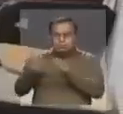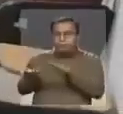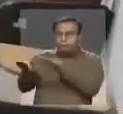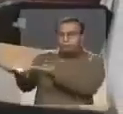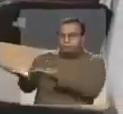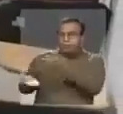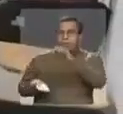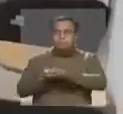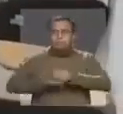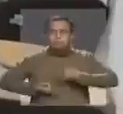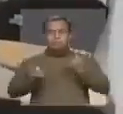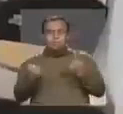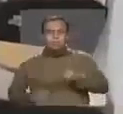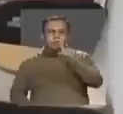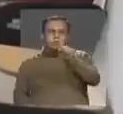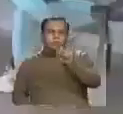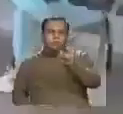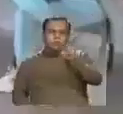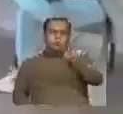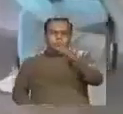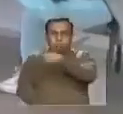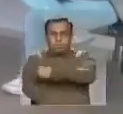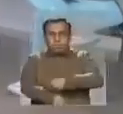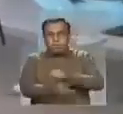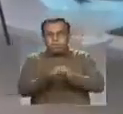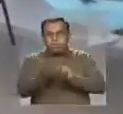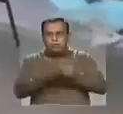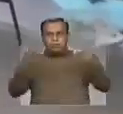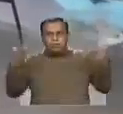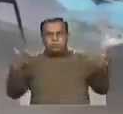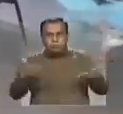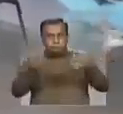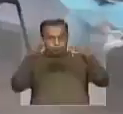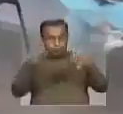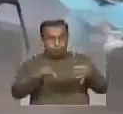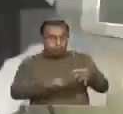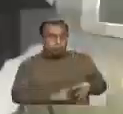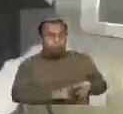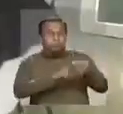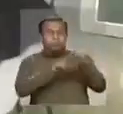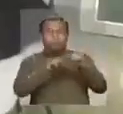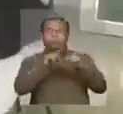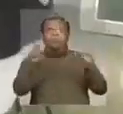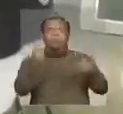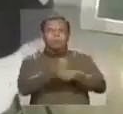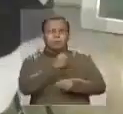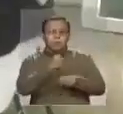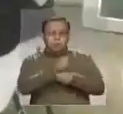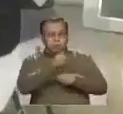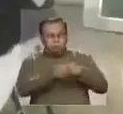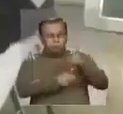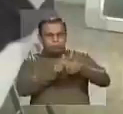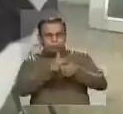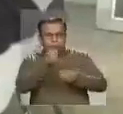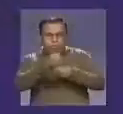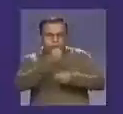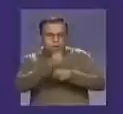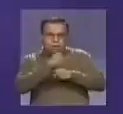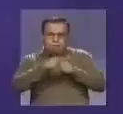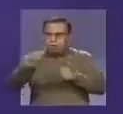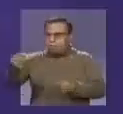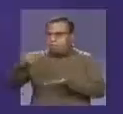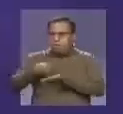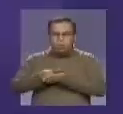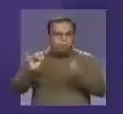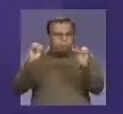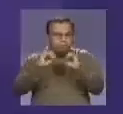cargo. En Bogotá hay 1,2 millones de mujeres que se dedican de manera exclusiva a hacer trabajos de cuidado no remunerado. Y según